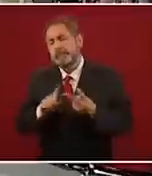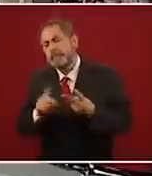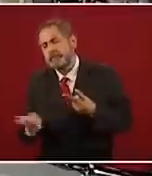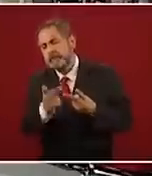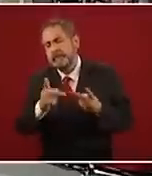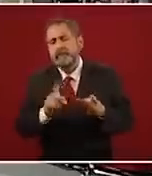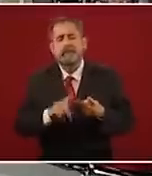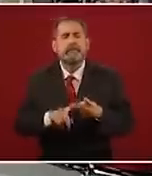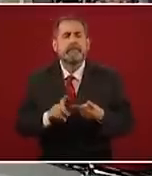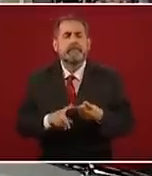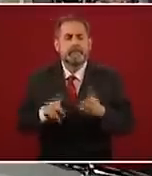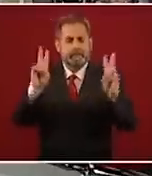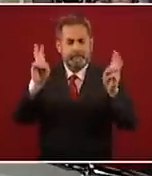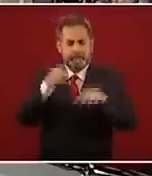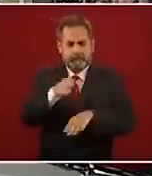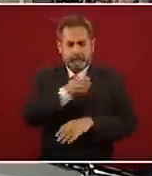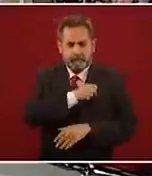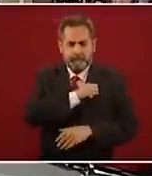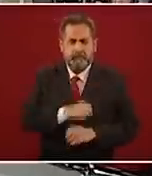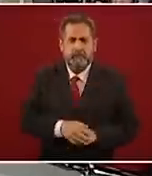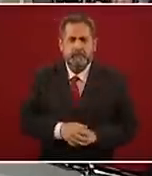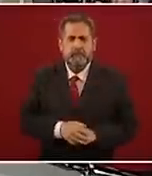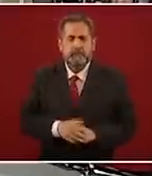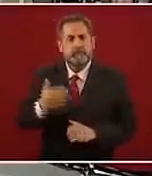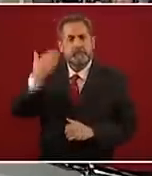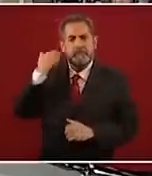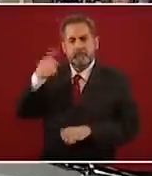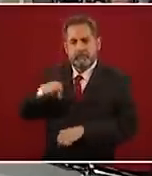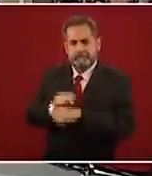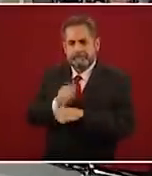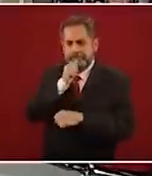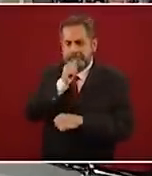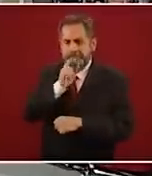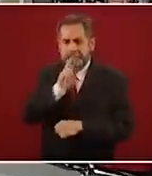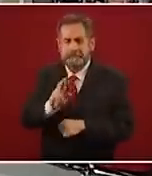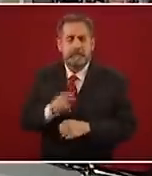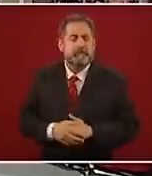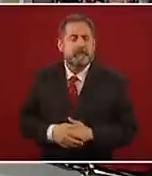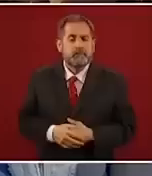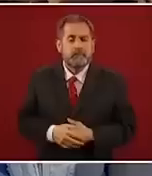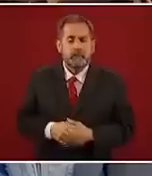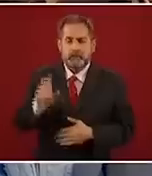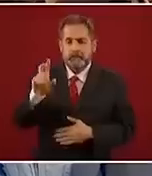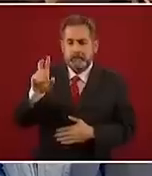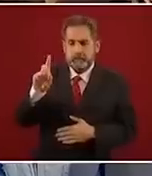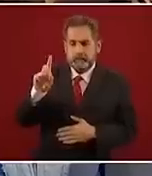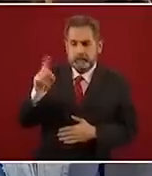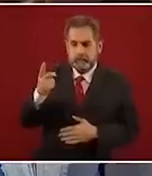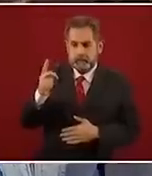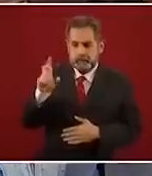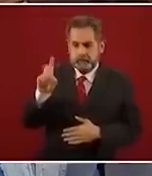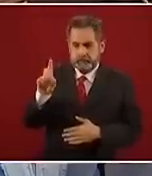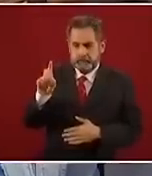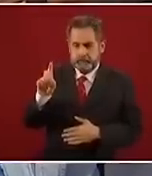pregunta es sobre el tema de salud. Porque se quedó desde la semana pasada. El 30 de diciembre